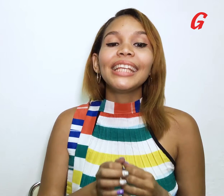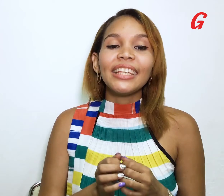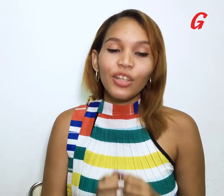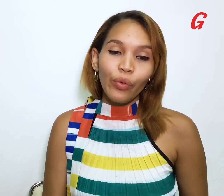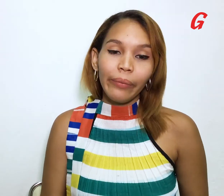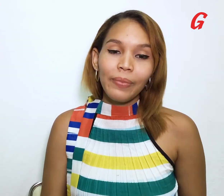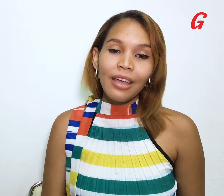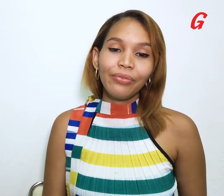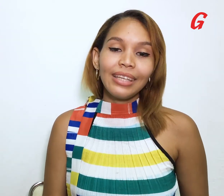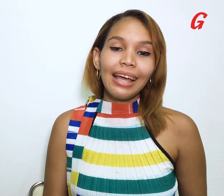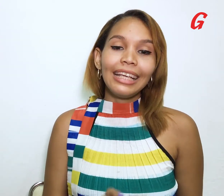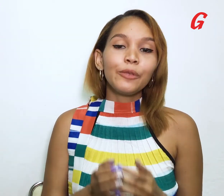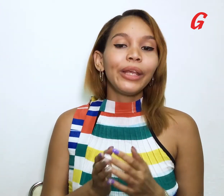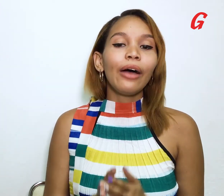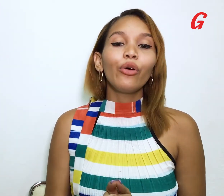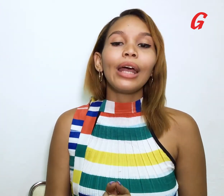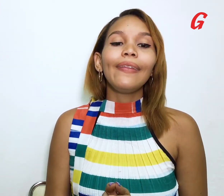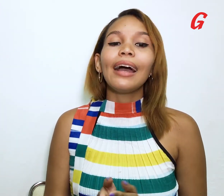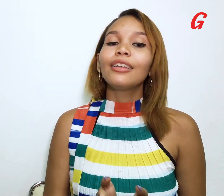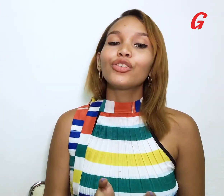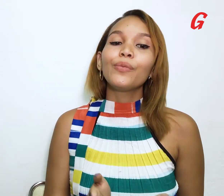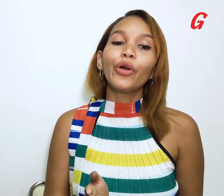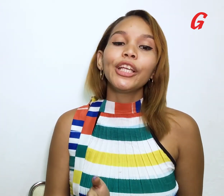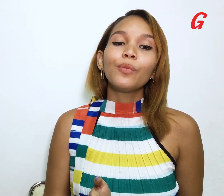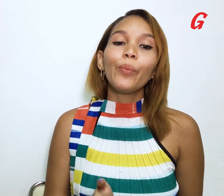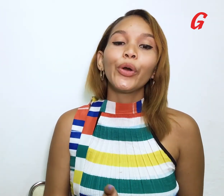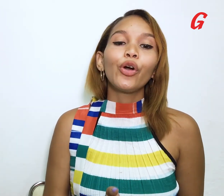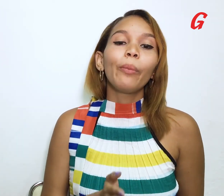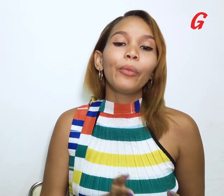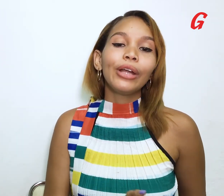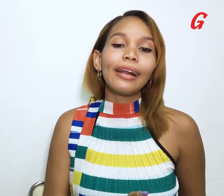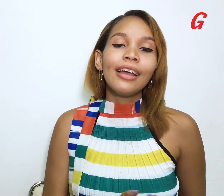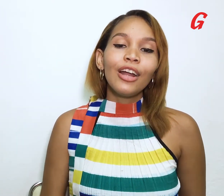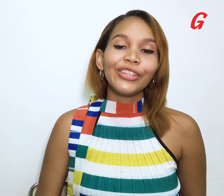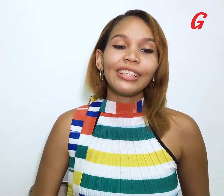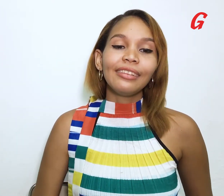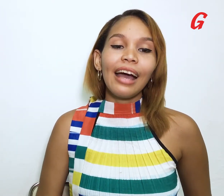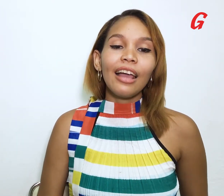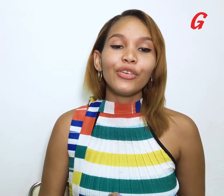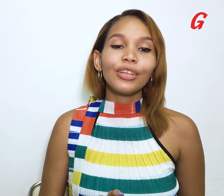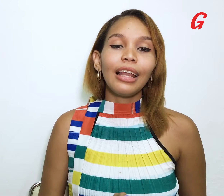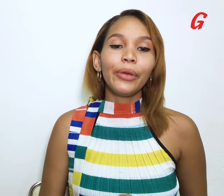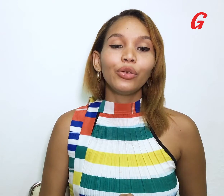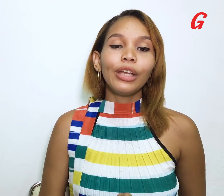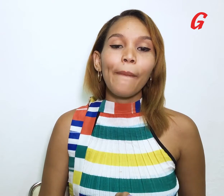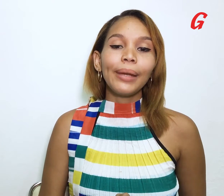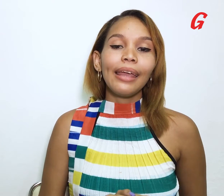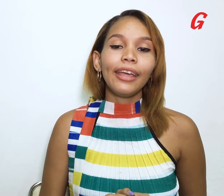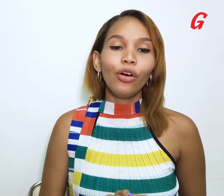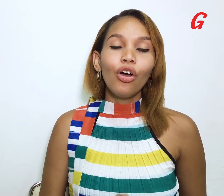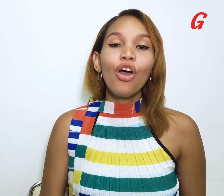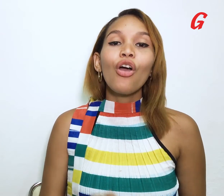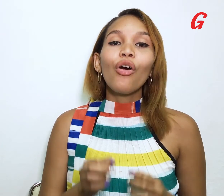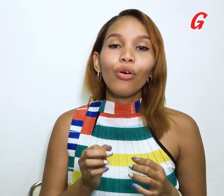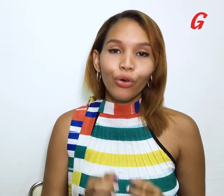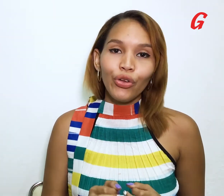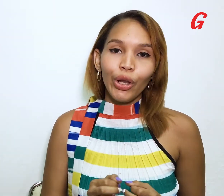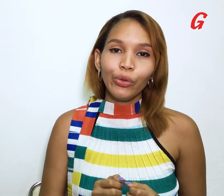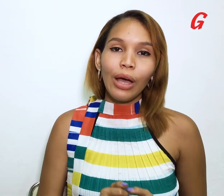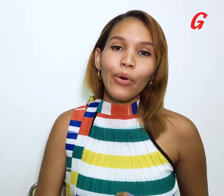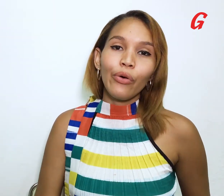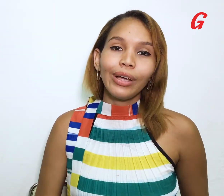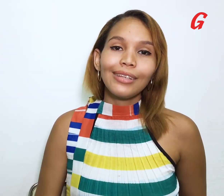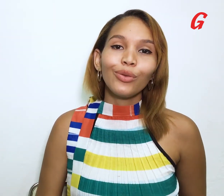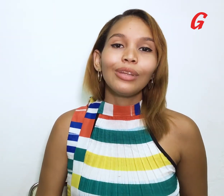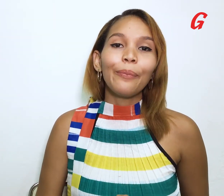lunes 19, fecha inspiradora y de alto simbolismo por conmemorar los 60 años de la victoria en Playa Girón, concluyó